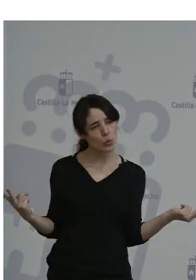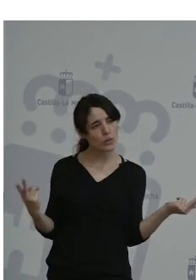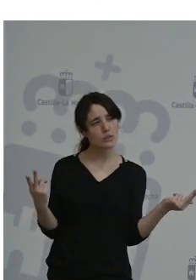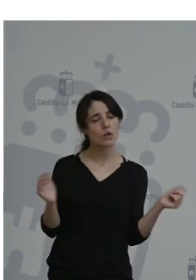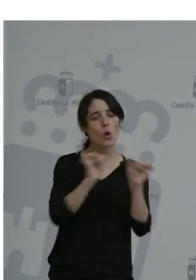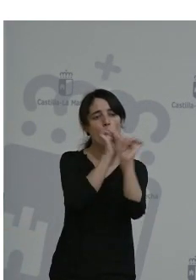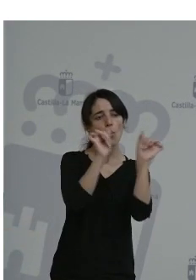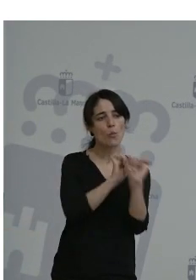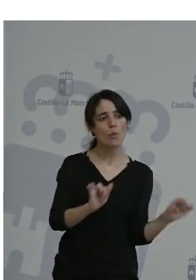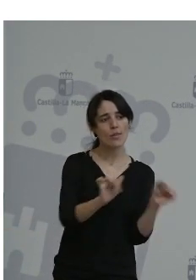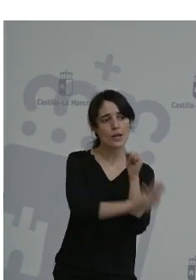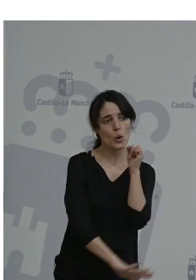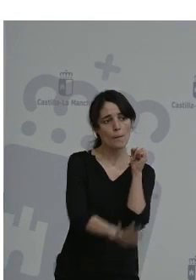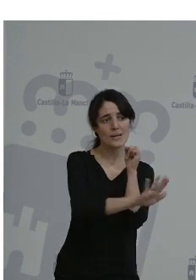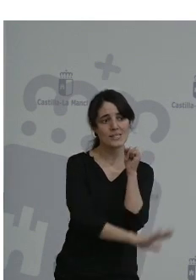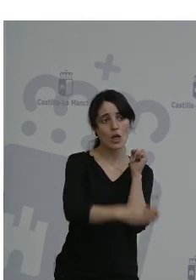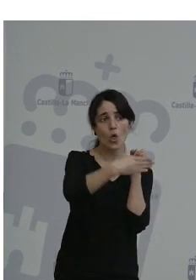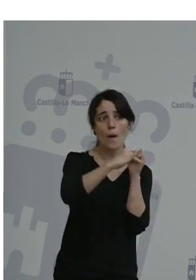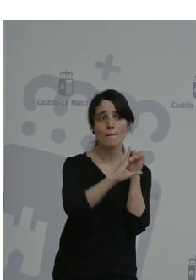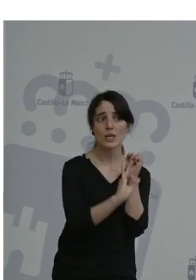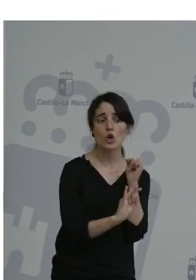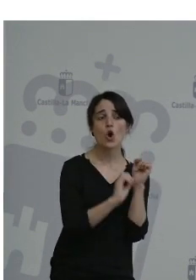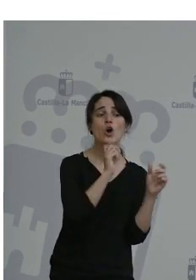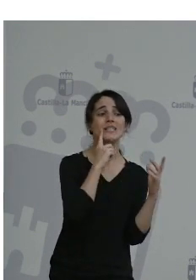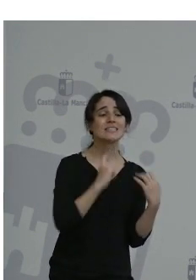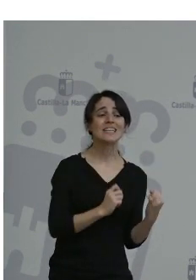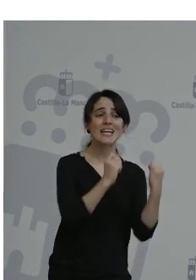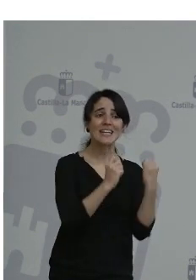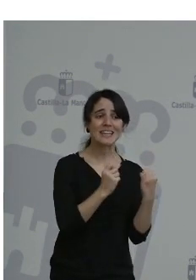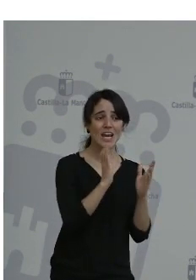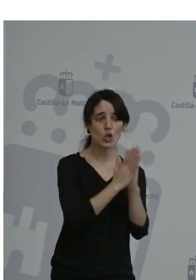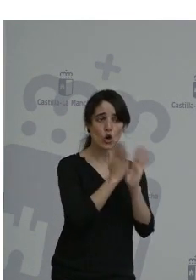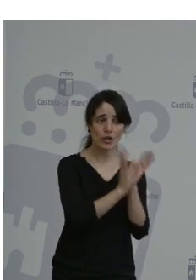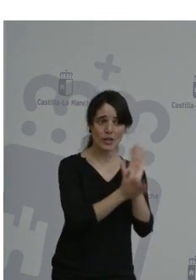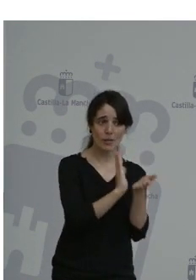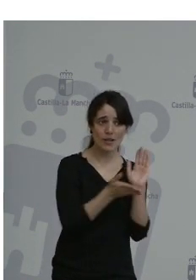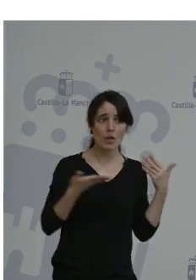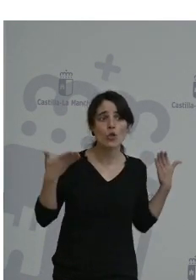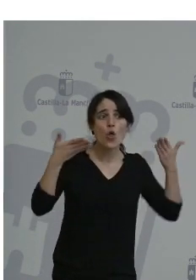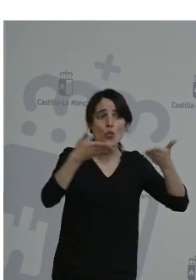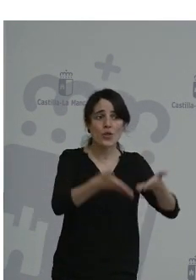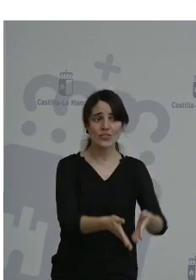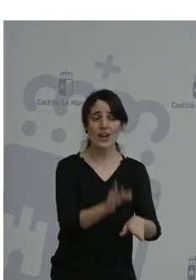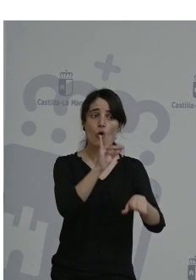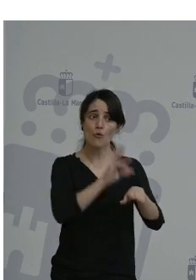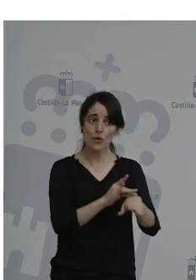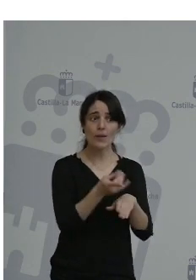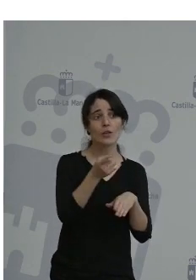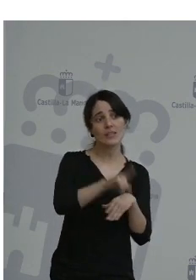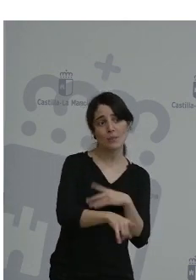en el ámbito biosanitario rehabilitador centrado en la enfermedad o en las deficiencias